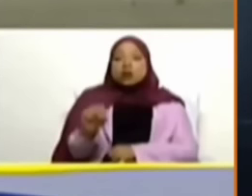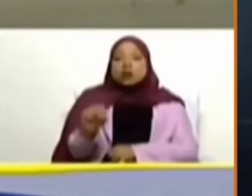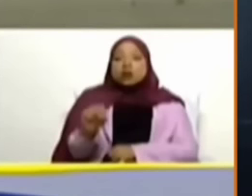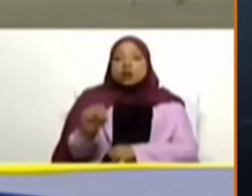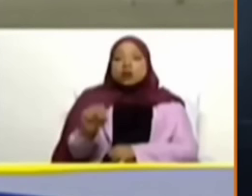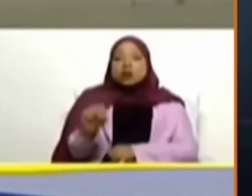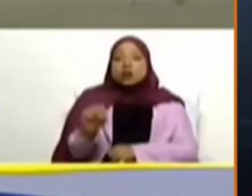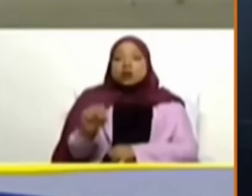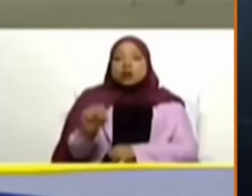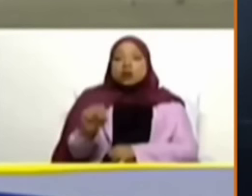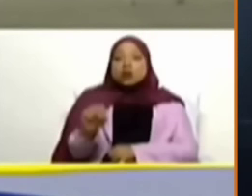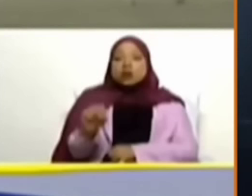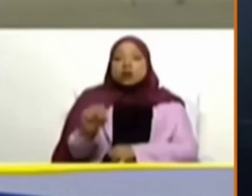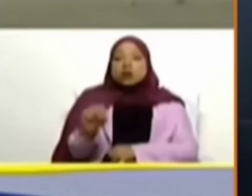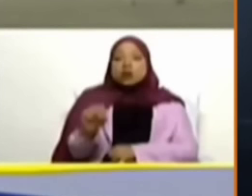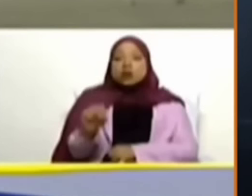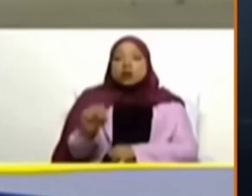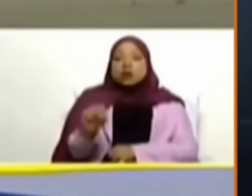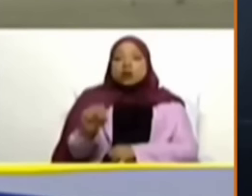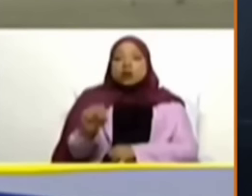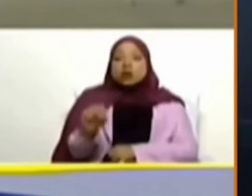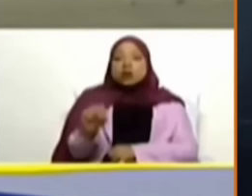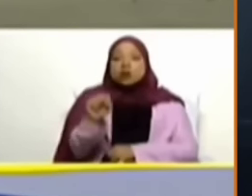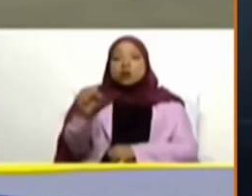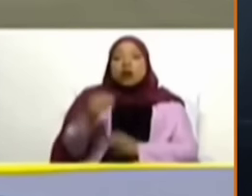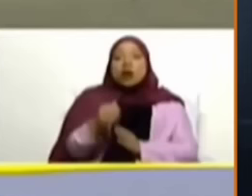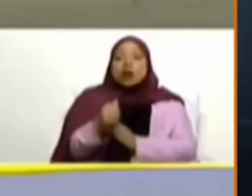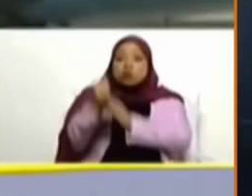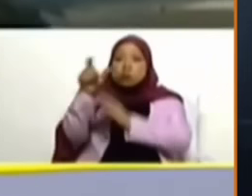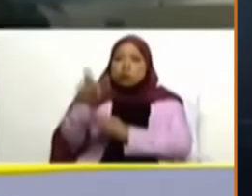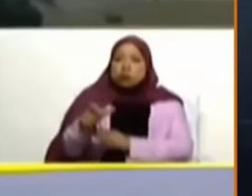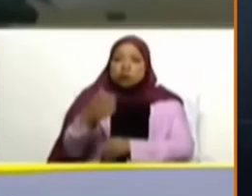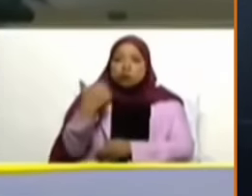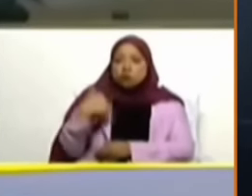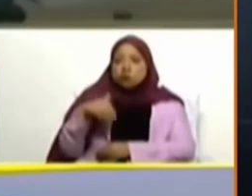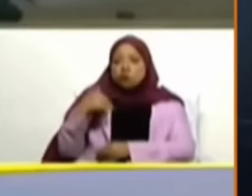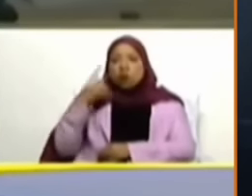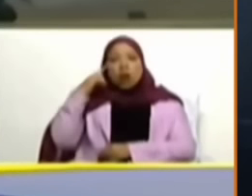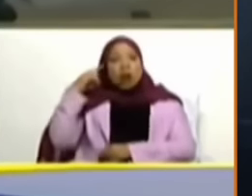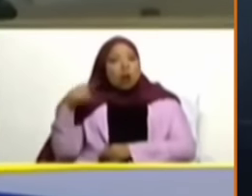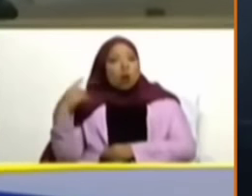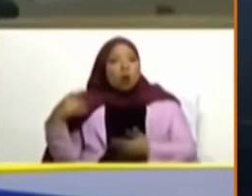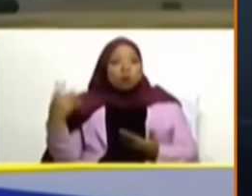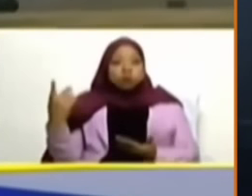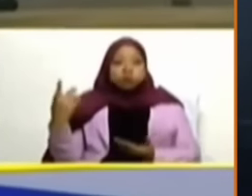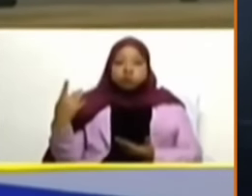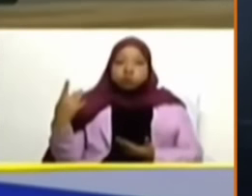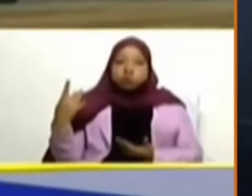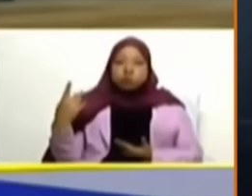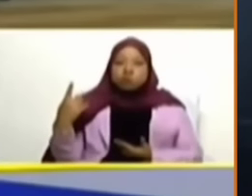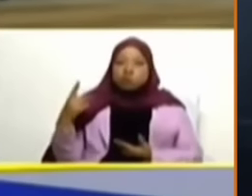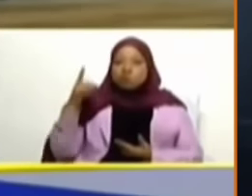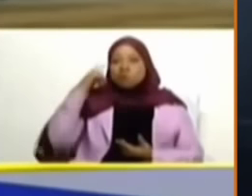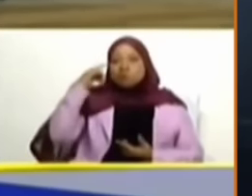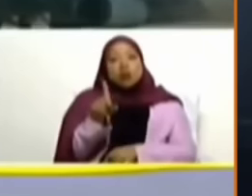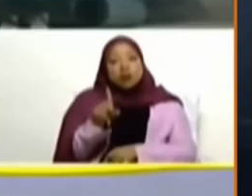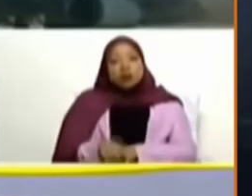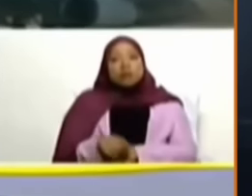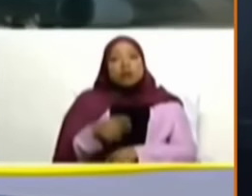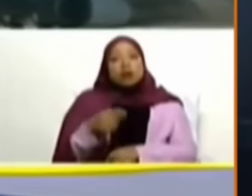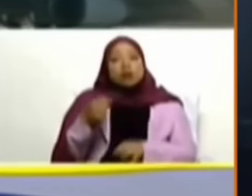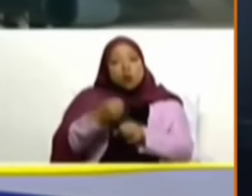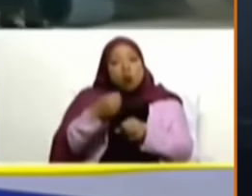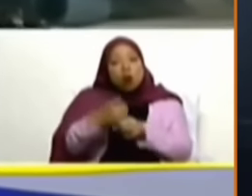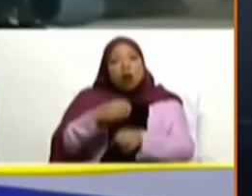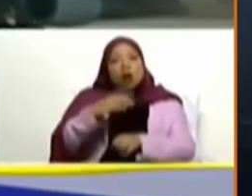Ah no no no es vamos fajar con Miley sea como sea se la da el loco o es loco o las dos cosas a la vez Ah pero